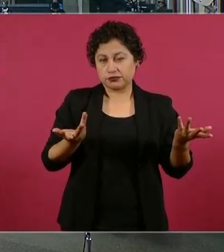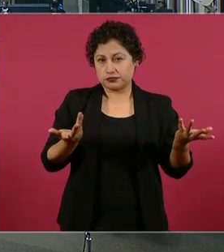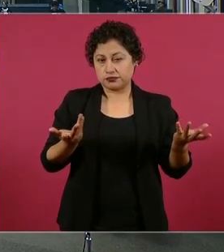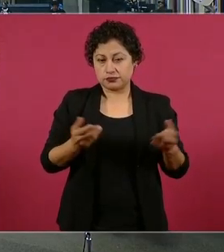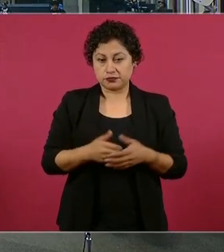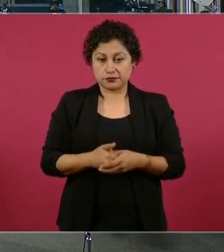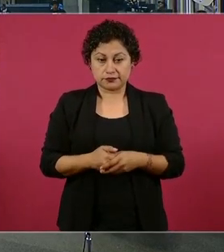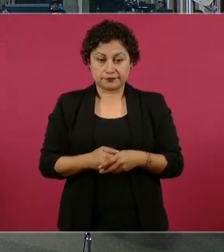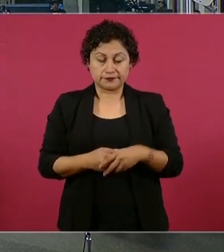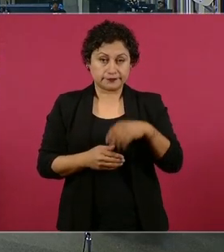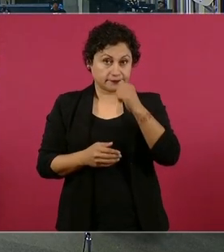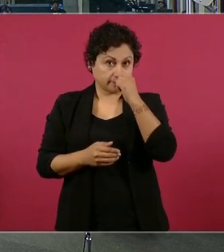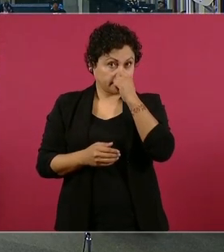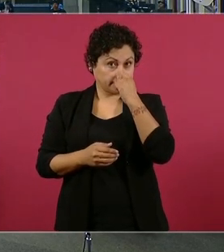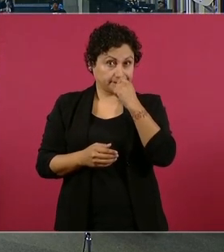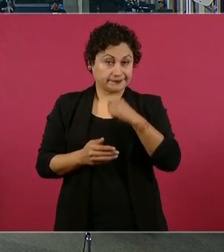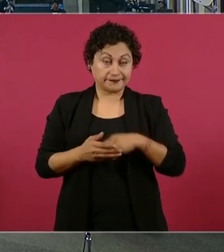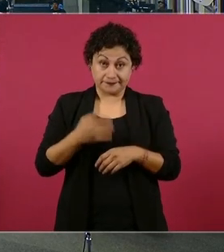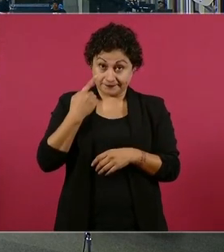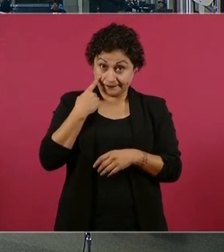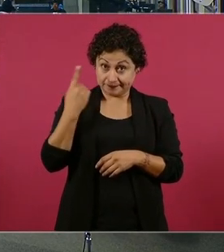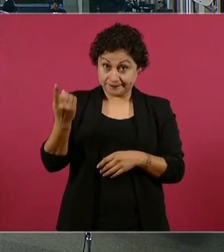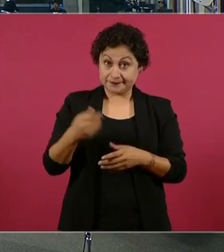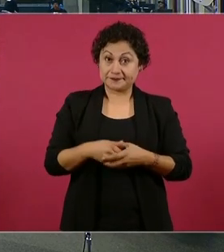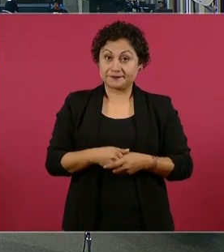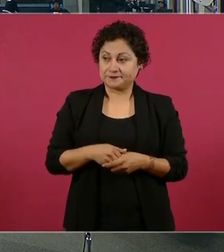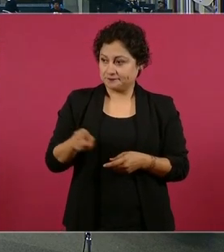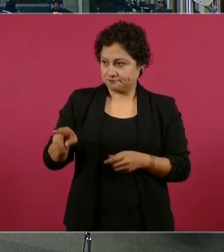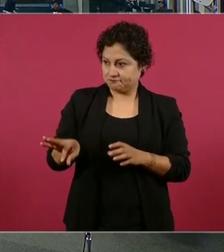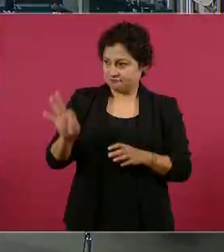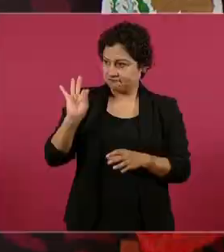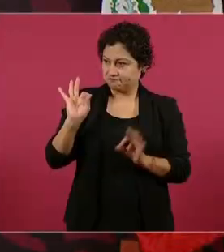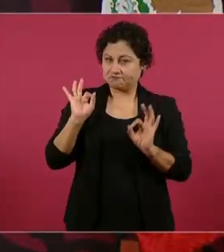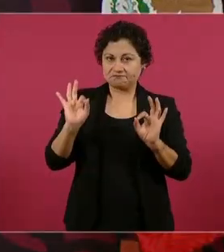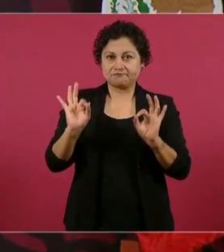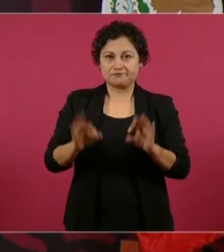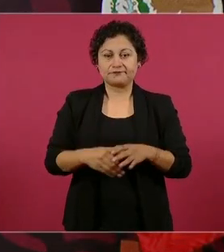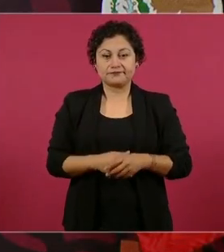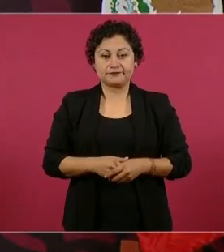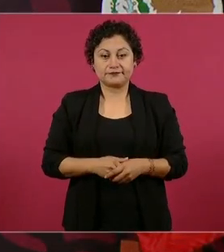Sí, mira qué bien tienes el dato.